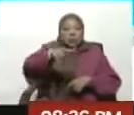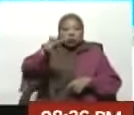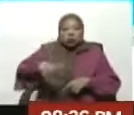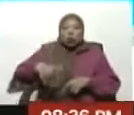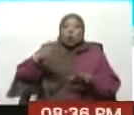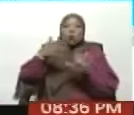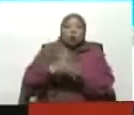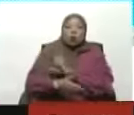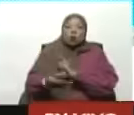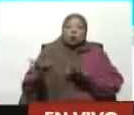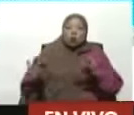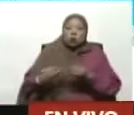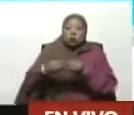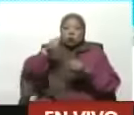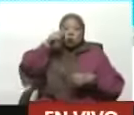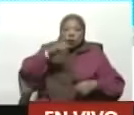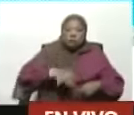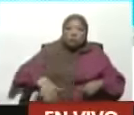junto al pueblo.